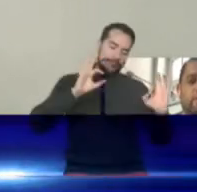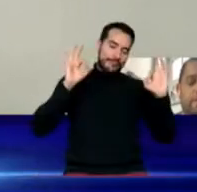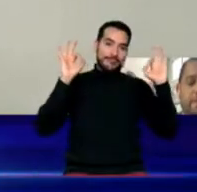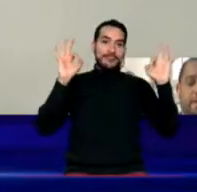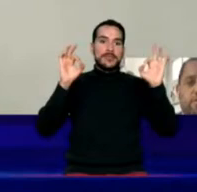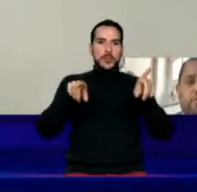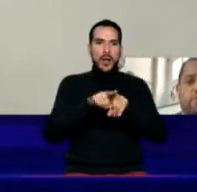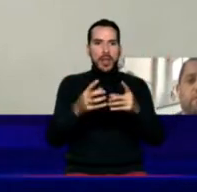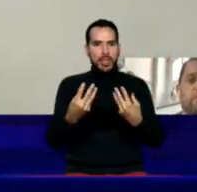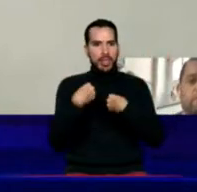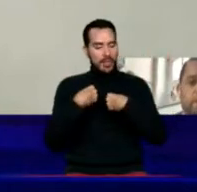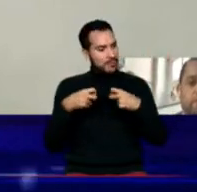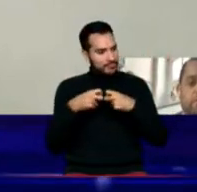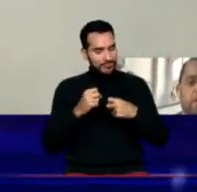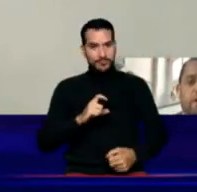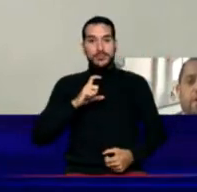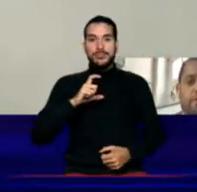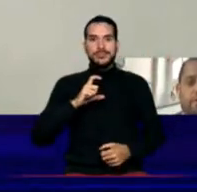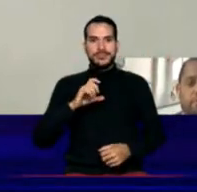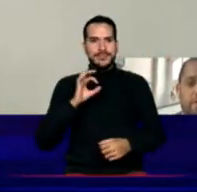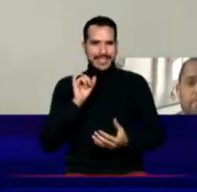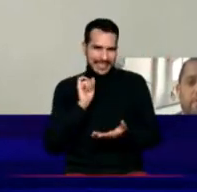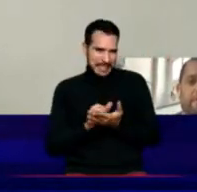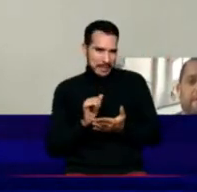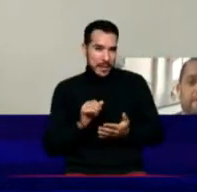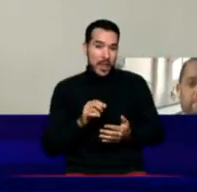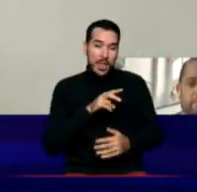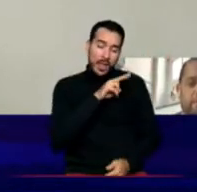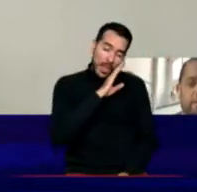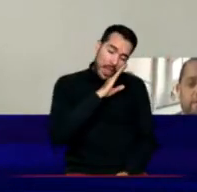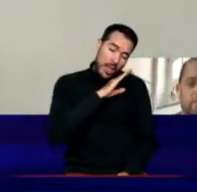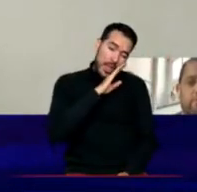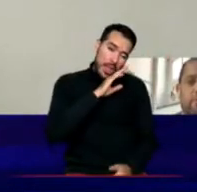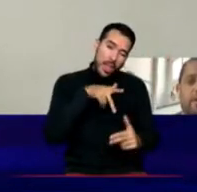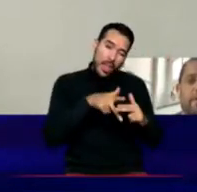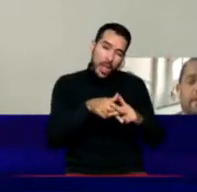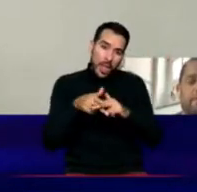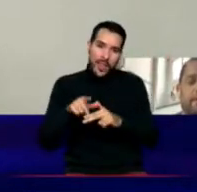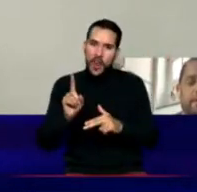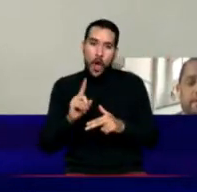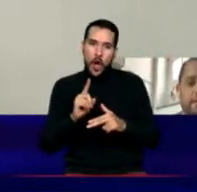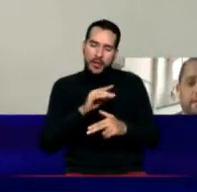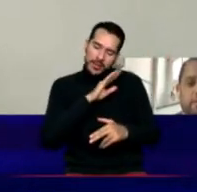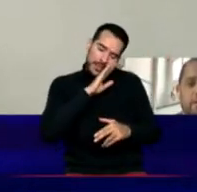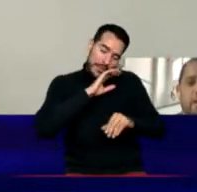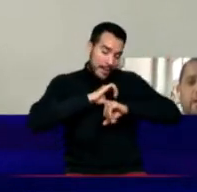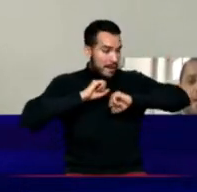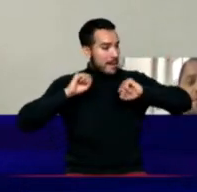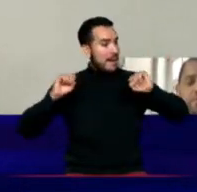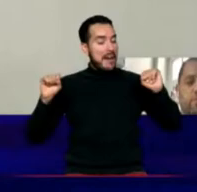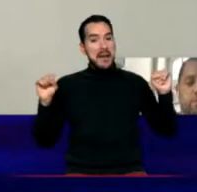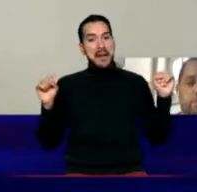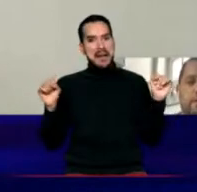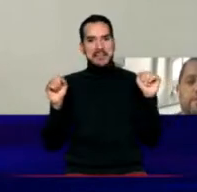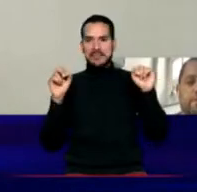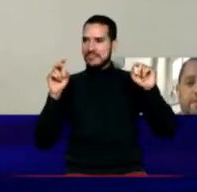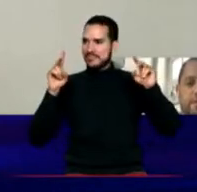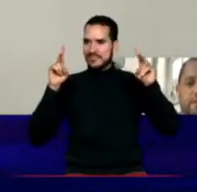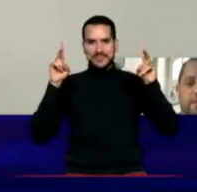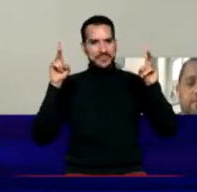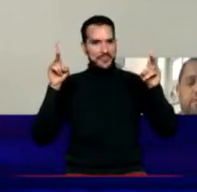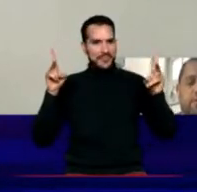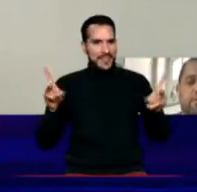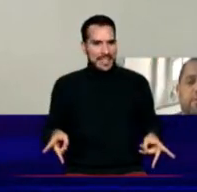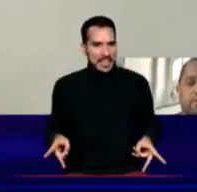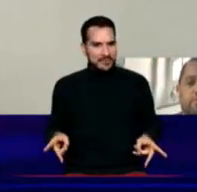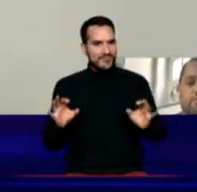sueño reparador, un sueño continuo, no interrumpido, y que amanezcamos con sensación de haber realmente descansado y producido las fases o